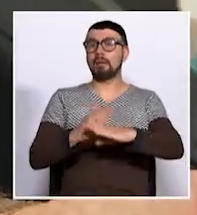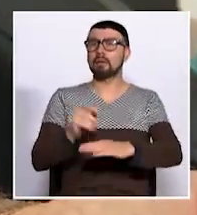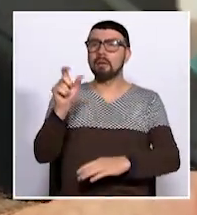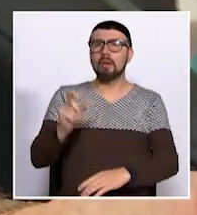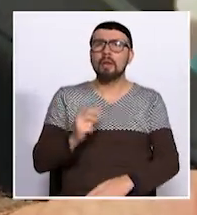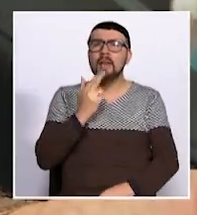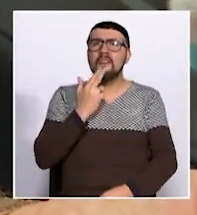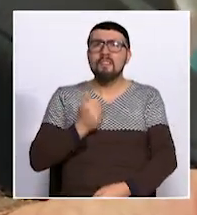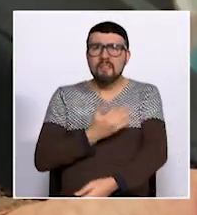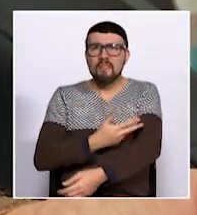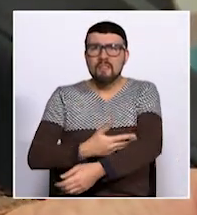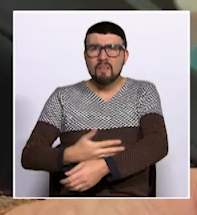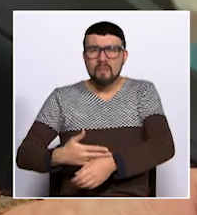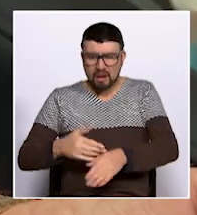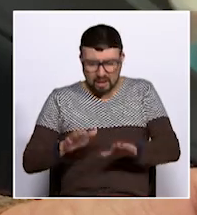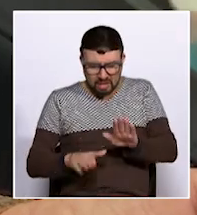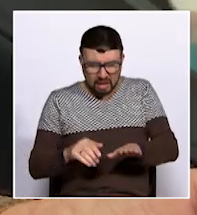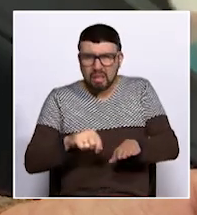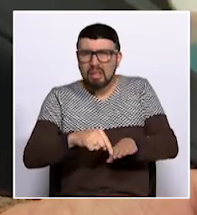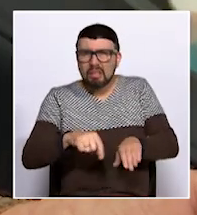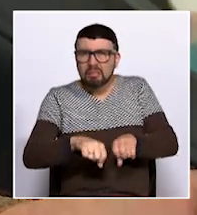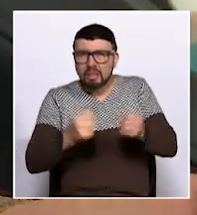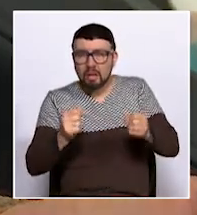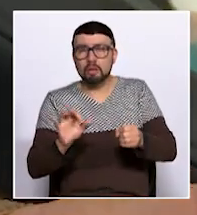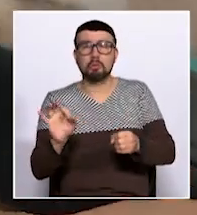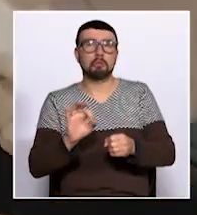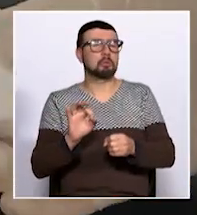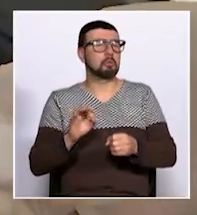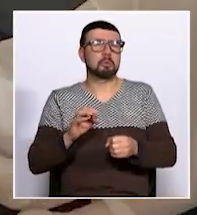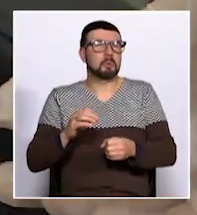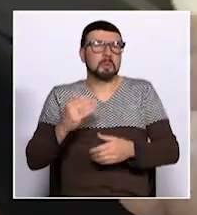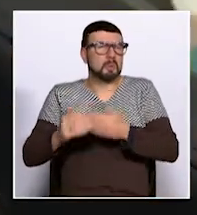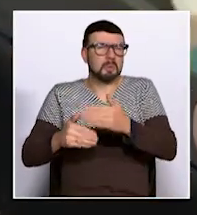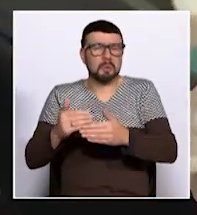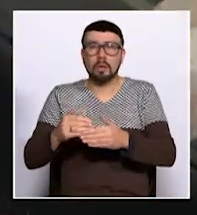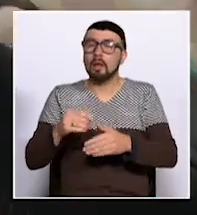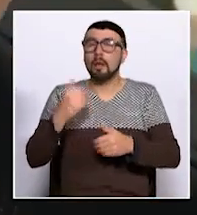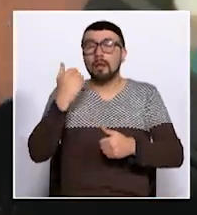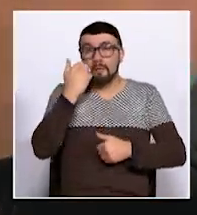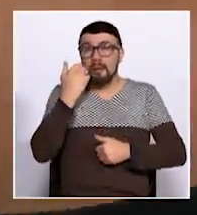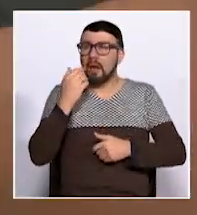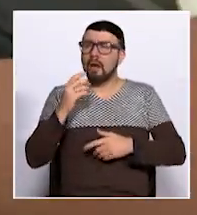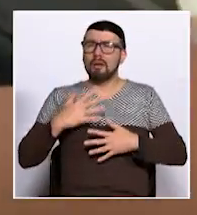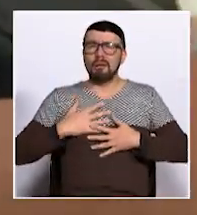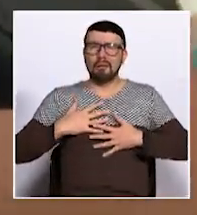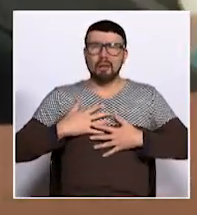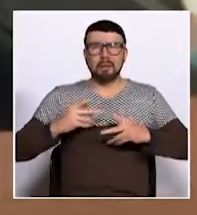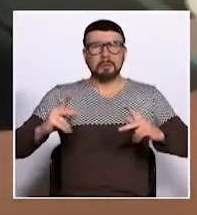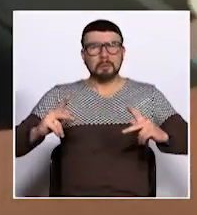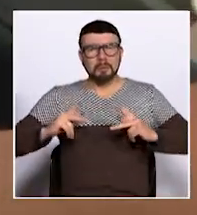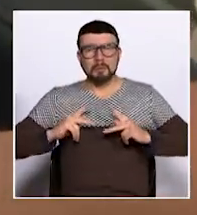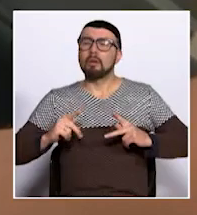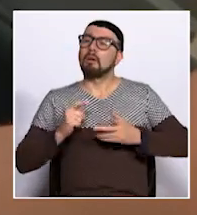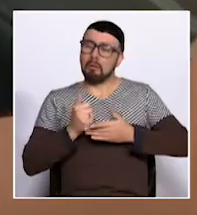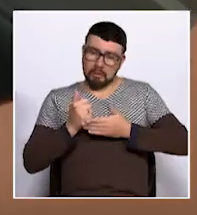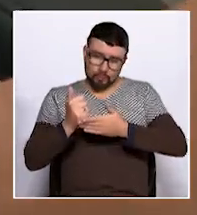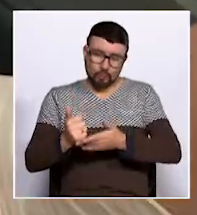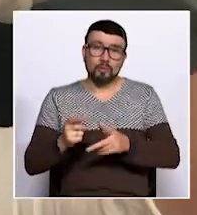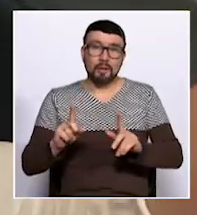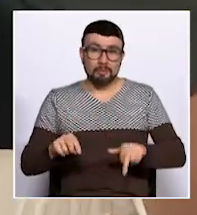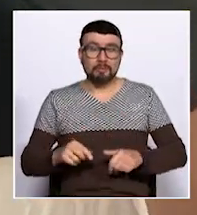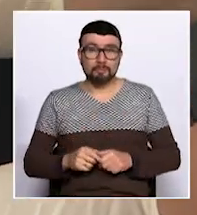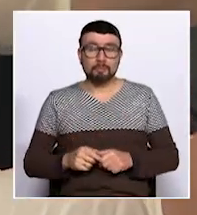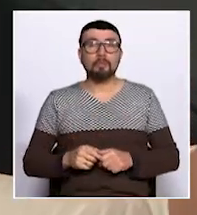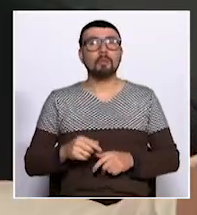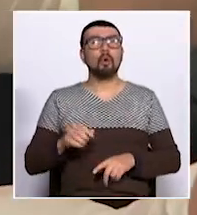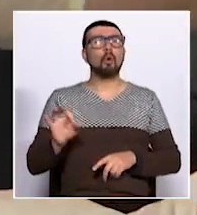diabético, evitamos úlceras por decúbito, ayudamos a todos los que son procesos respiratorios también. Nos sirve muchísimo, nos sirve mucho para